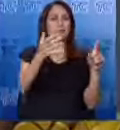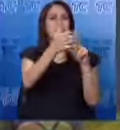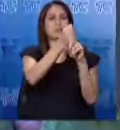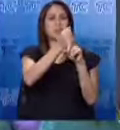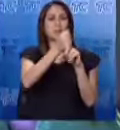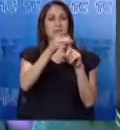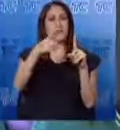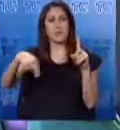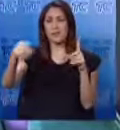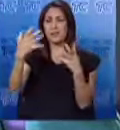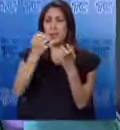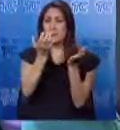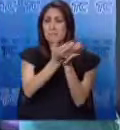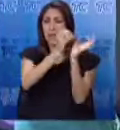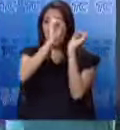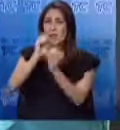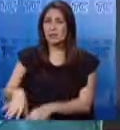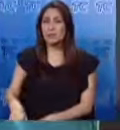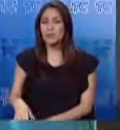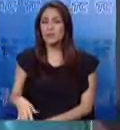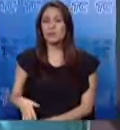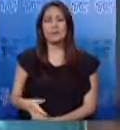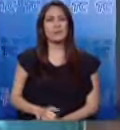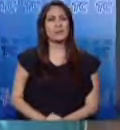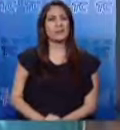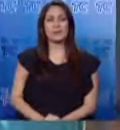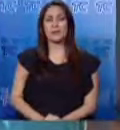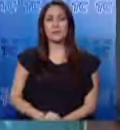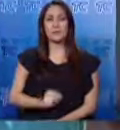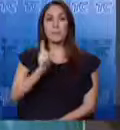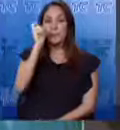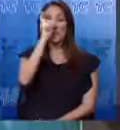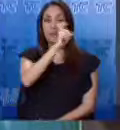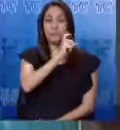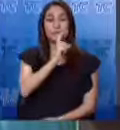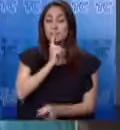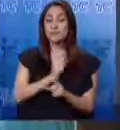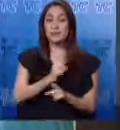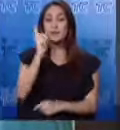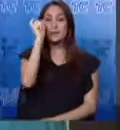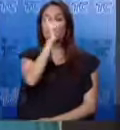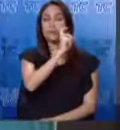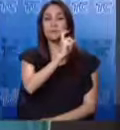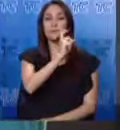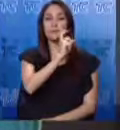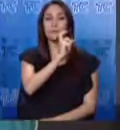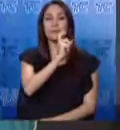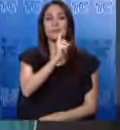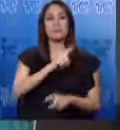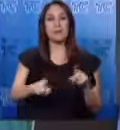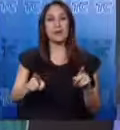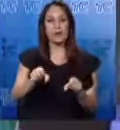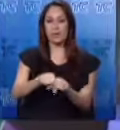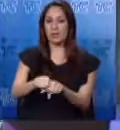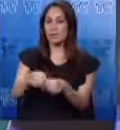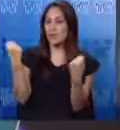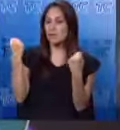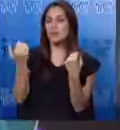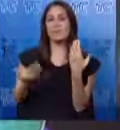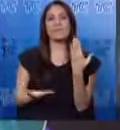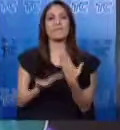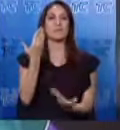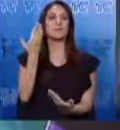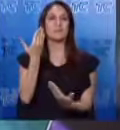Hermanos queridos, es difícil construir, pero destruir es muy